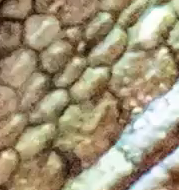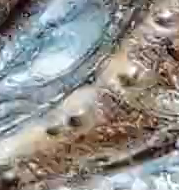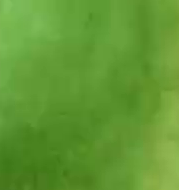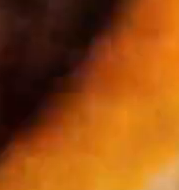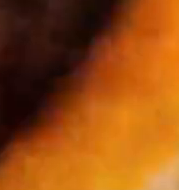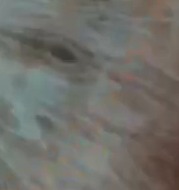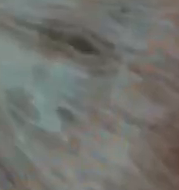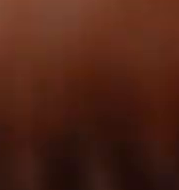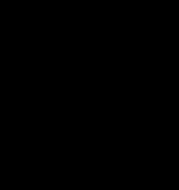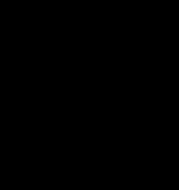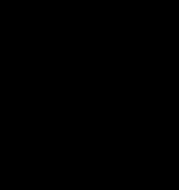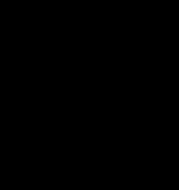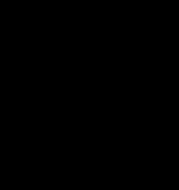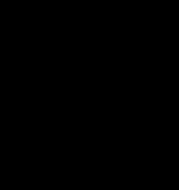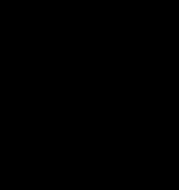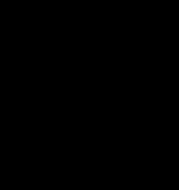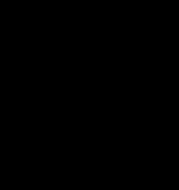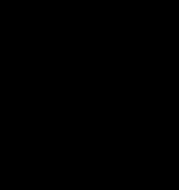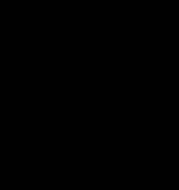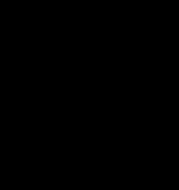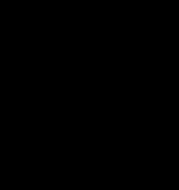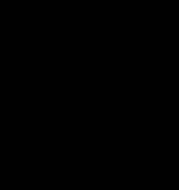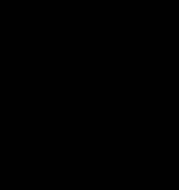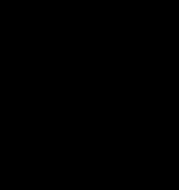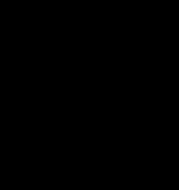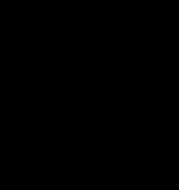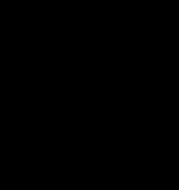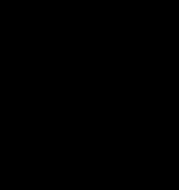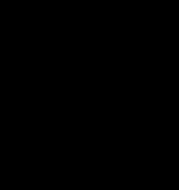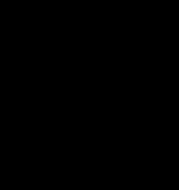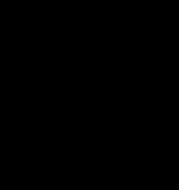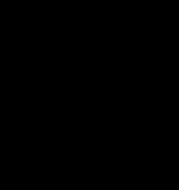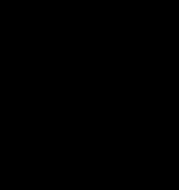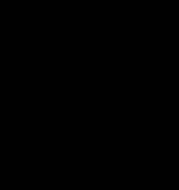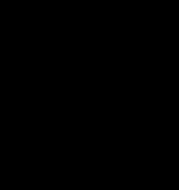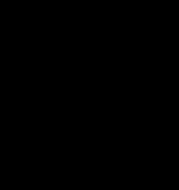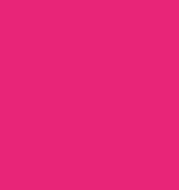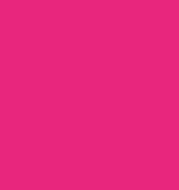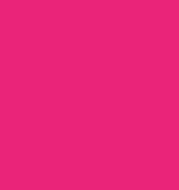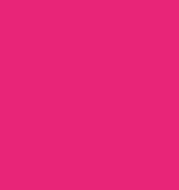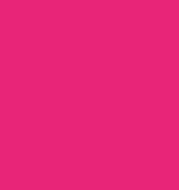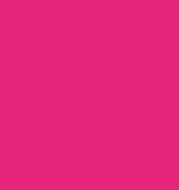planeta. Congreso Futuro, ideas para cambiar el mundo.